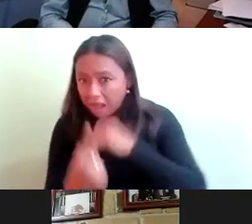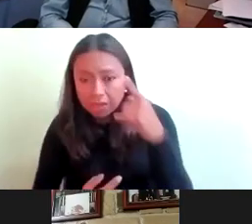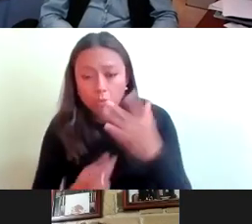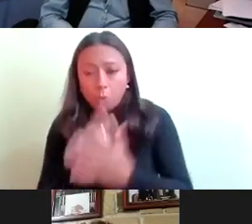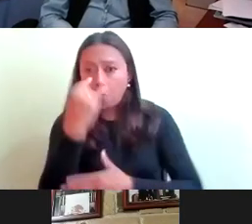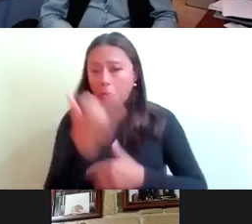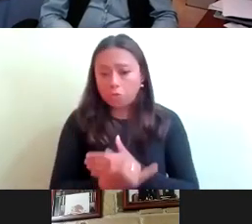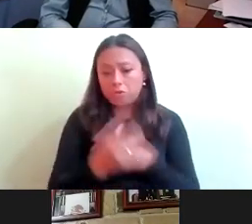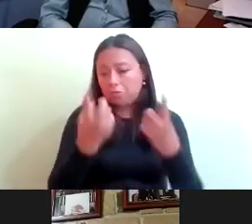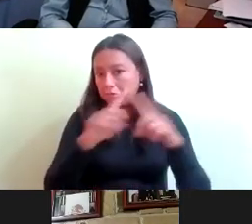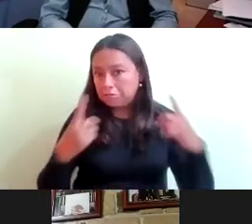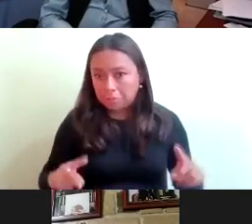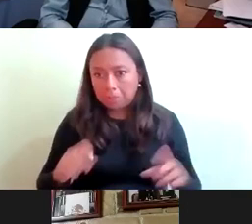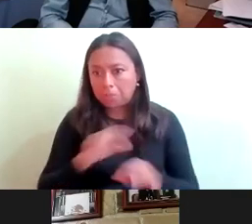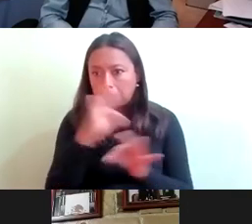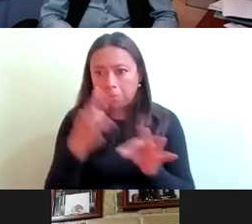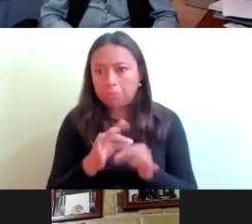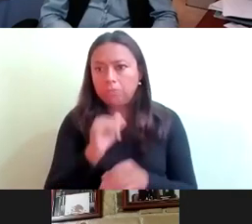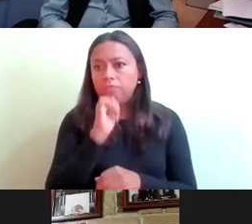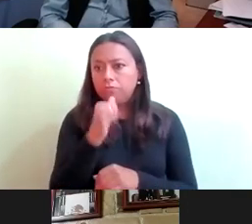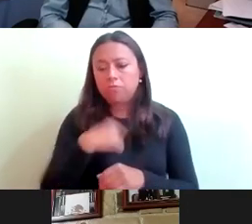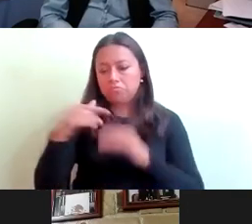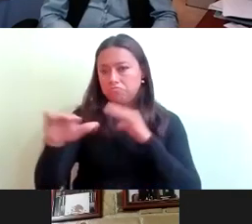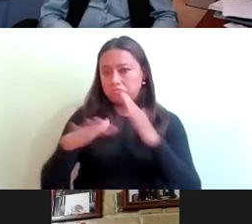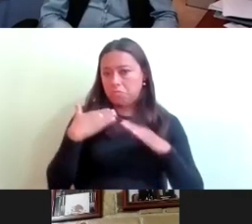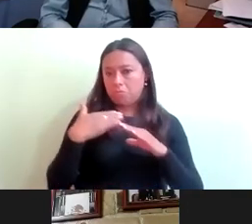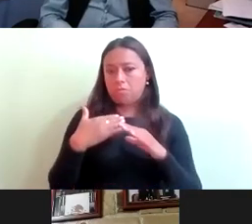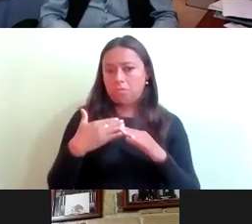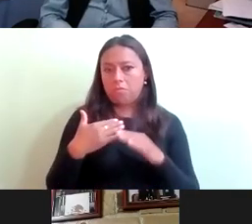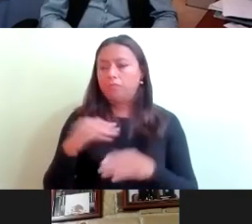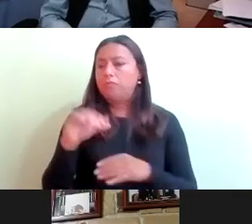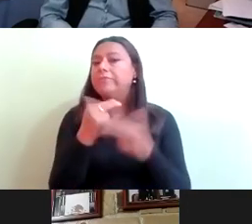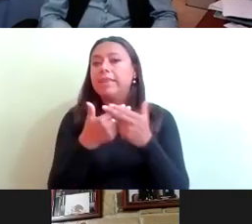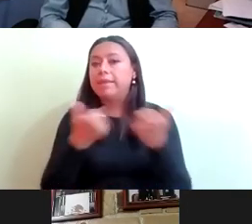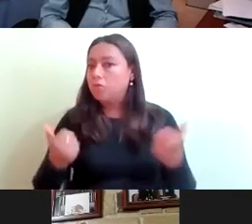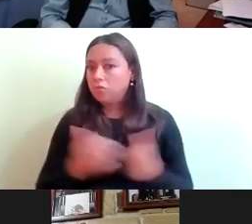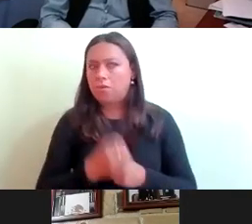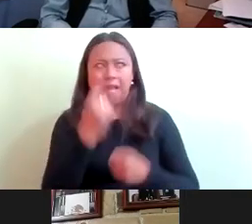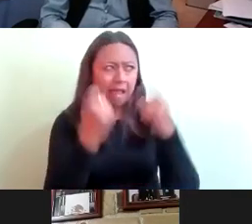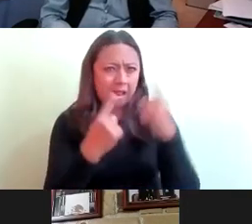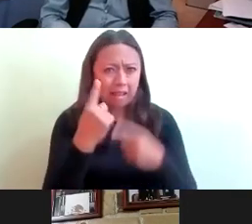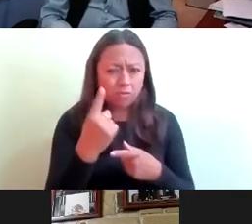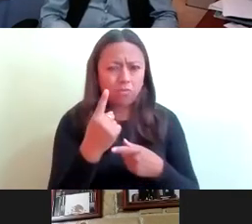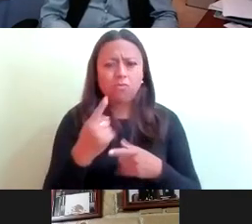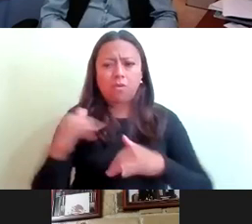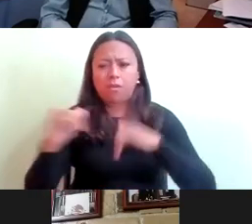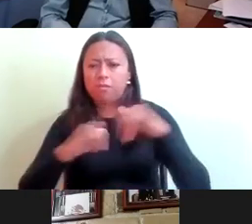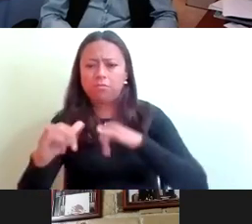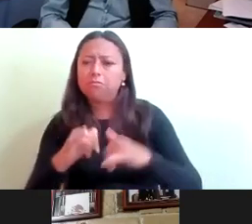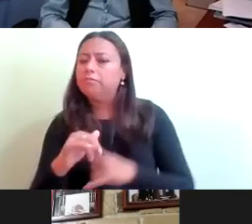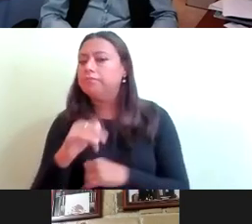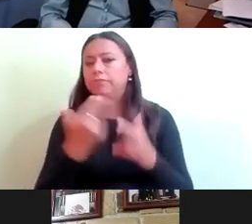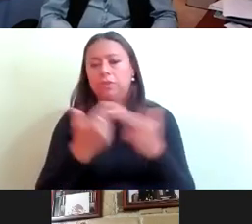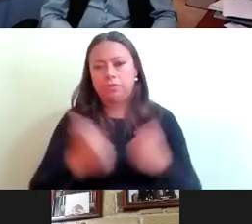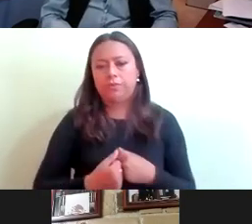paréntesis, desarrollado, en específico en alguna unidad territorial. Entonces, mi primera pregunta, las voy a anotar